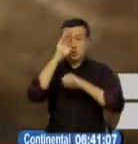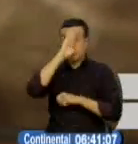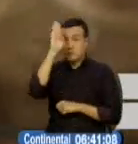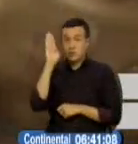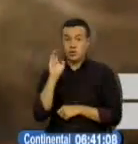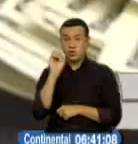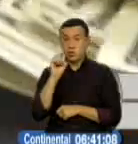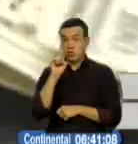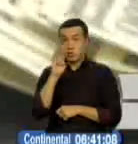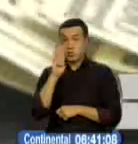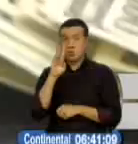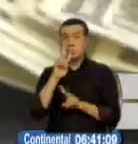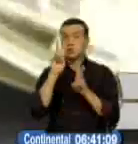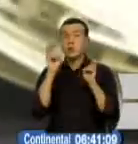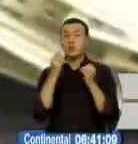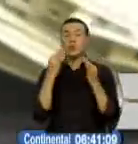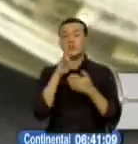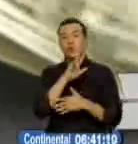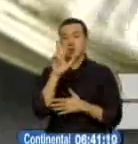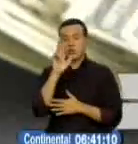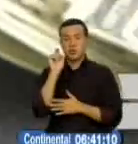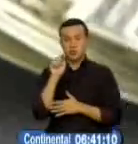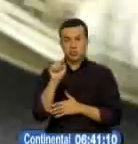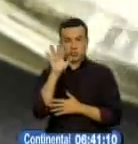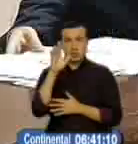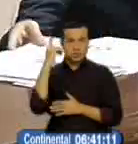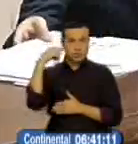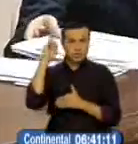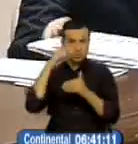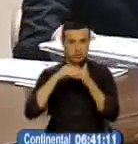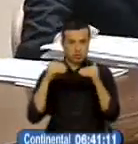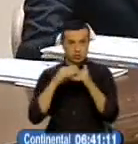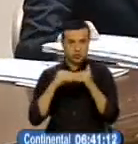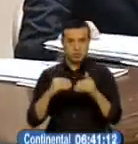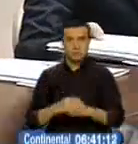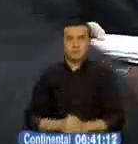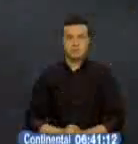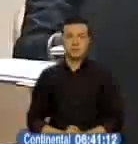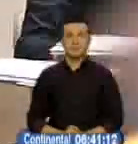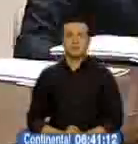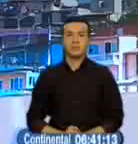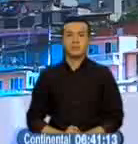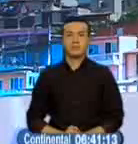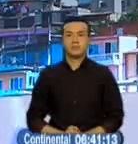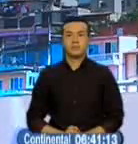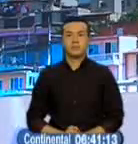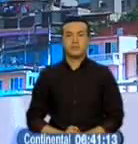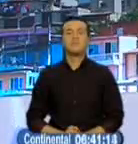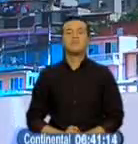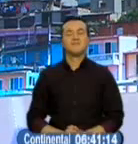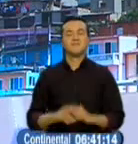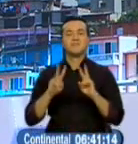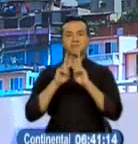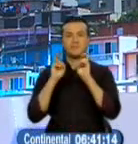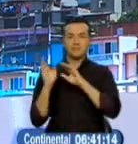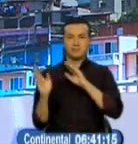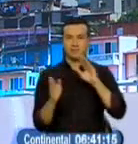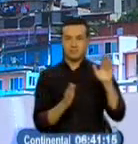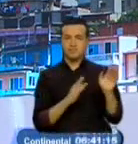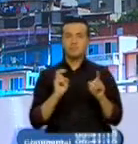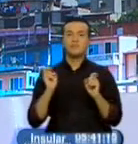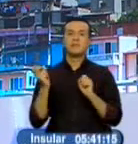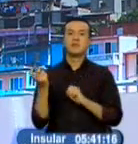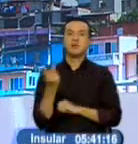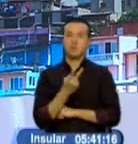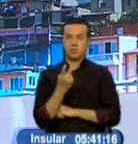de corrupción ascendería a 33.5 millones de dólares. Alex Llanos, Ecuador TV. Cambiamos de tema. Por segundo día consecutivo,